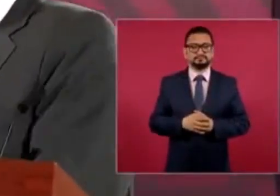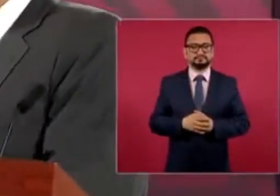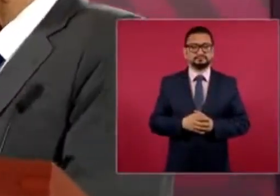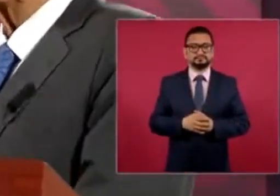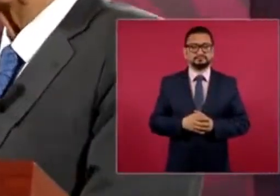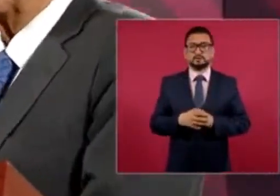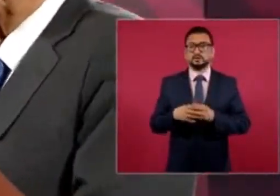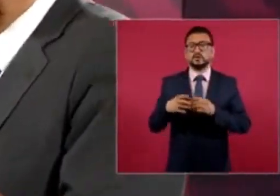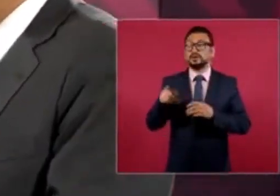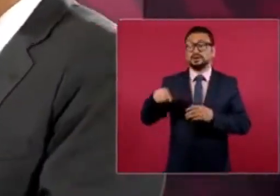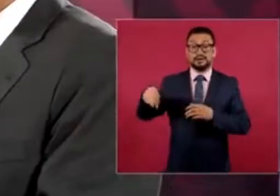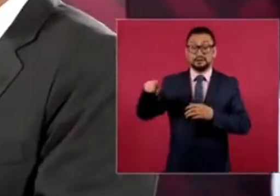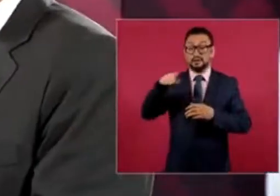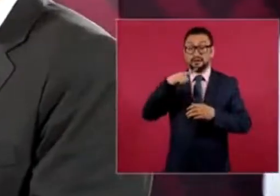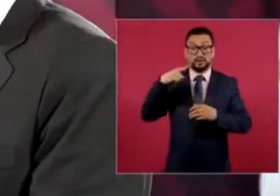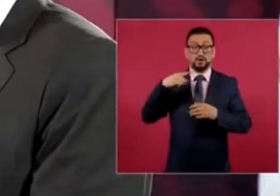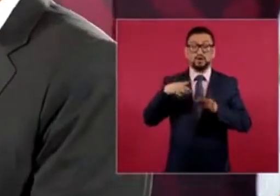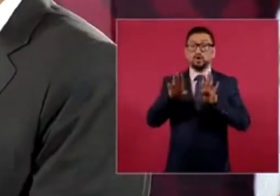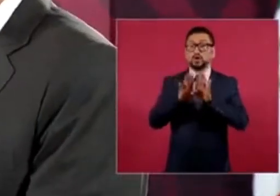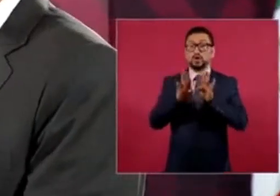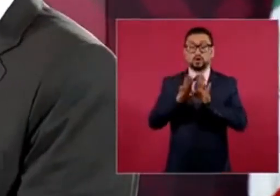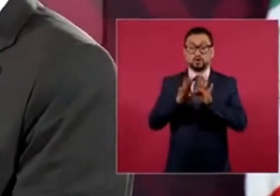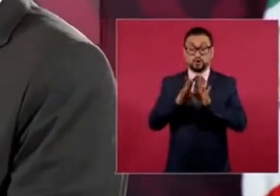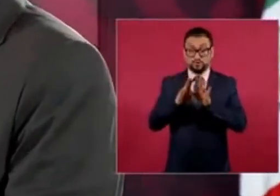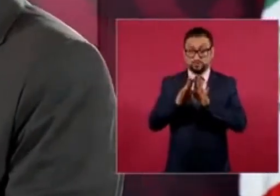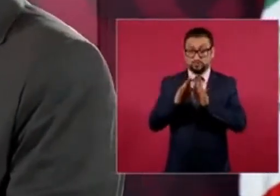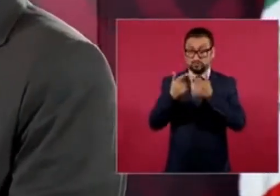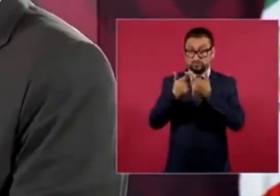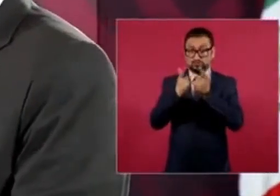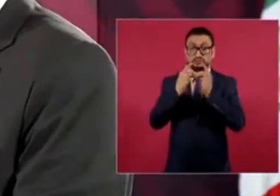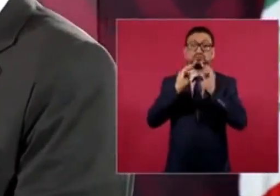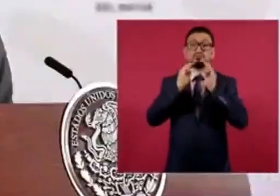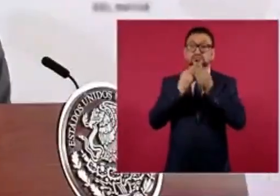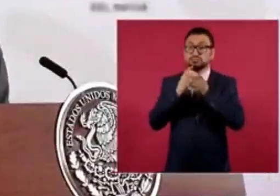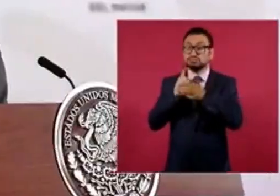se corrompan, que no se alíen.